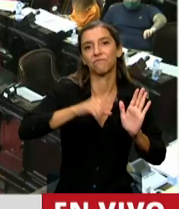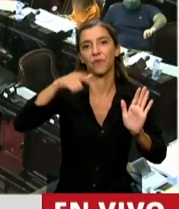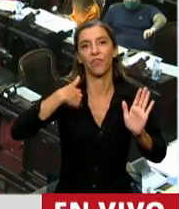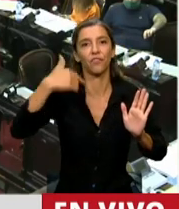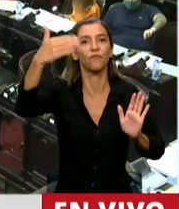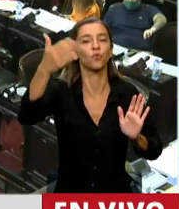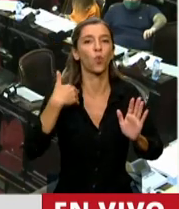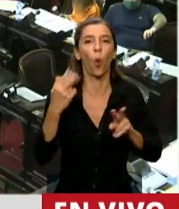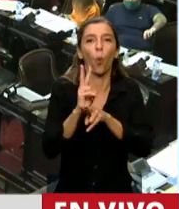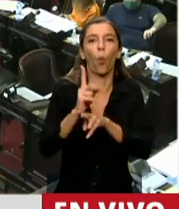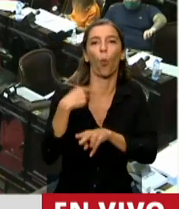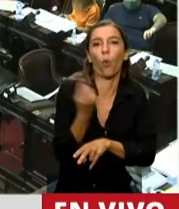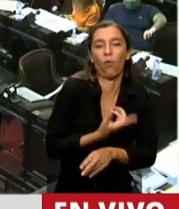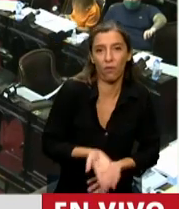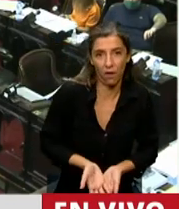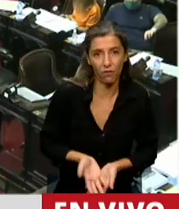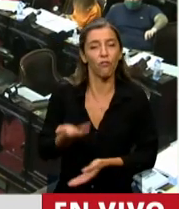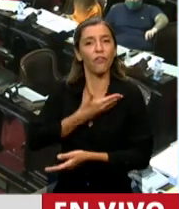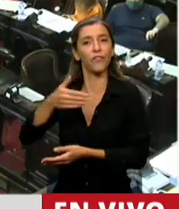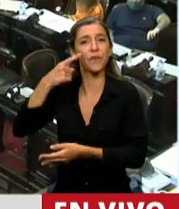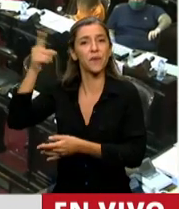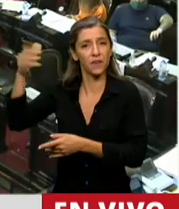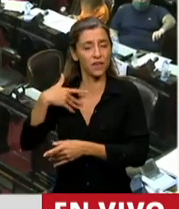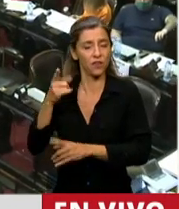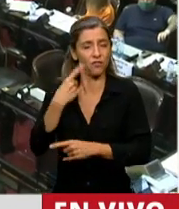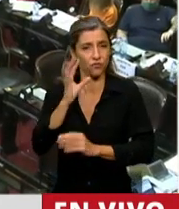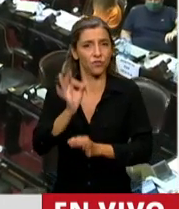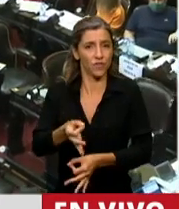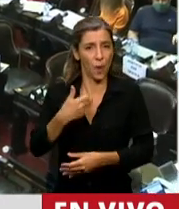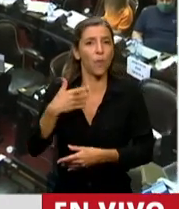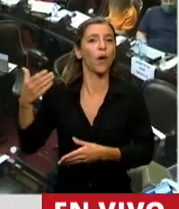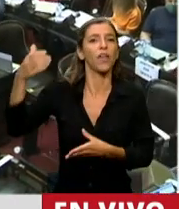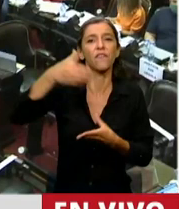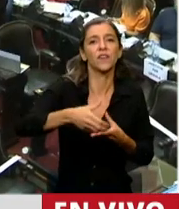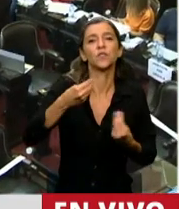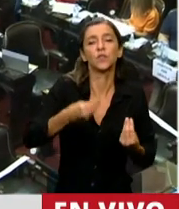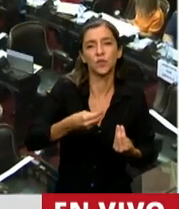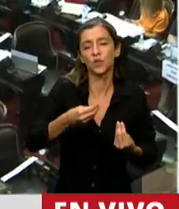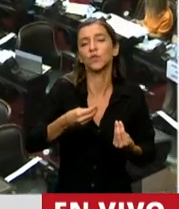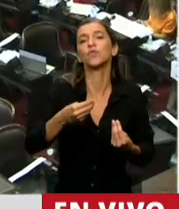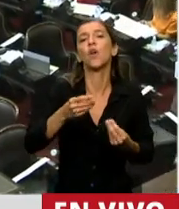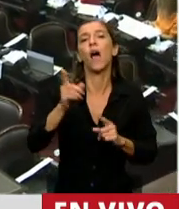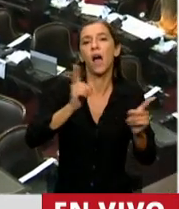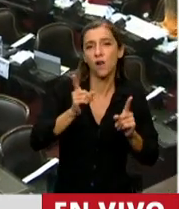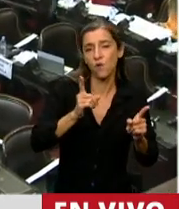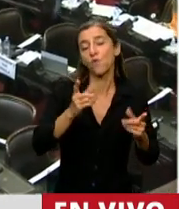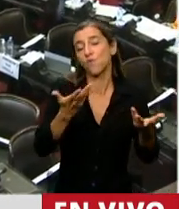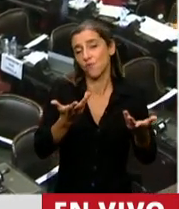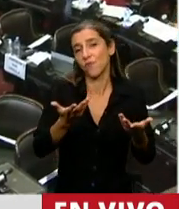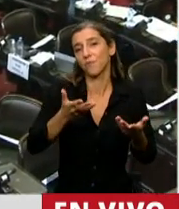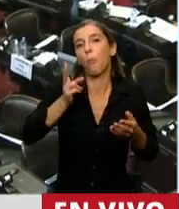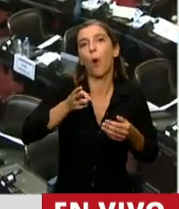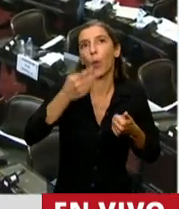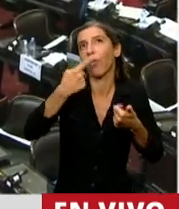el estatuto del FMI prohíbe el uso de los fondos prestados a los países para financiar salidas considerables de capitales, como la que